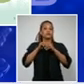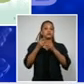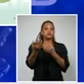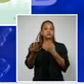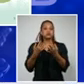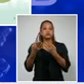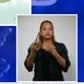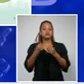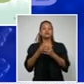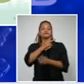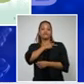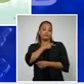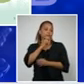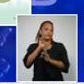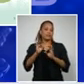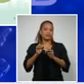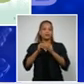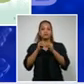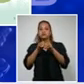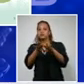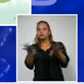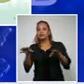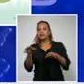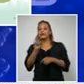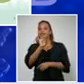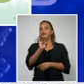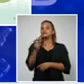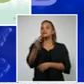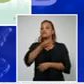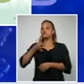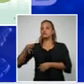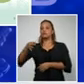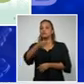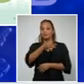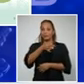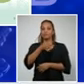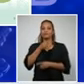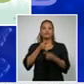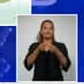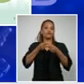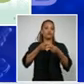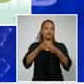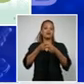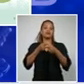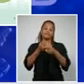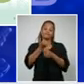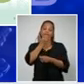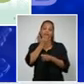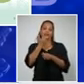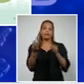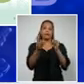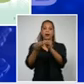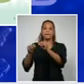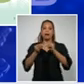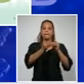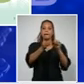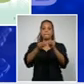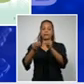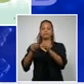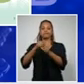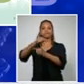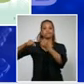político-administrativa, dispersos en sus 15 municipios. Municipios con mayores transmisiones, ahí lo